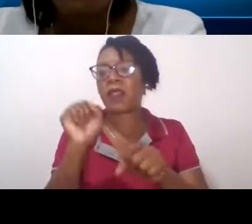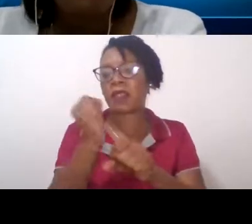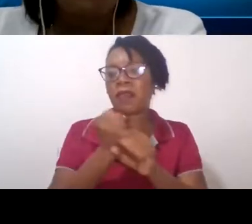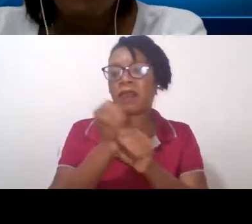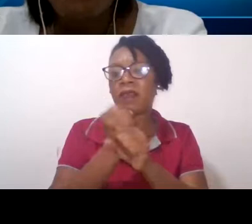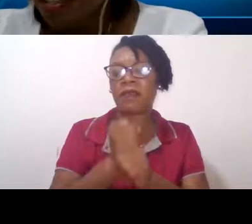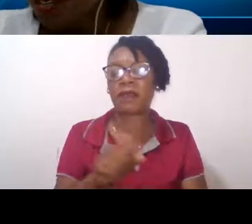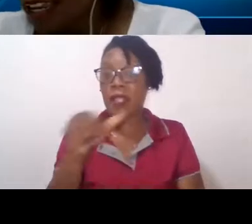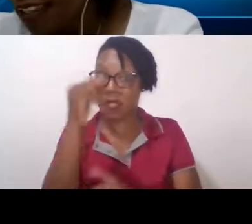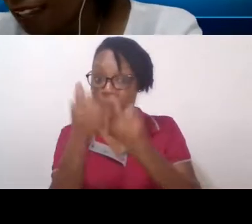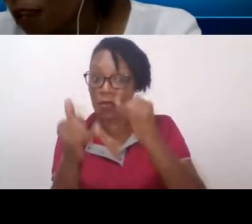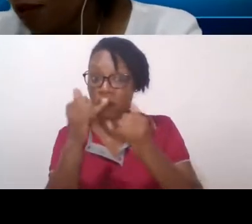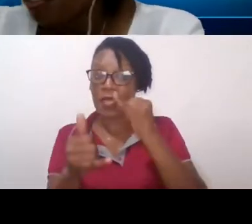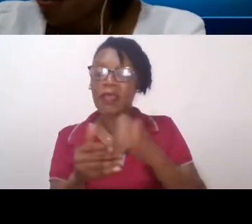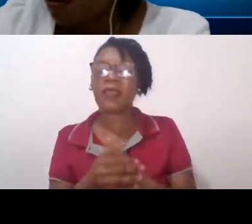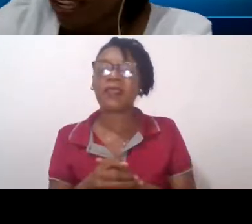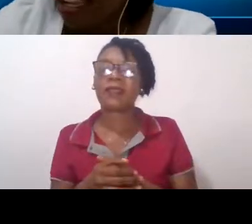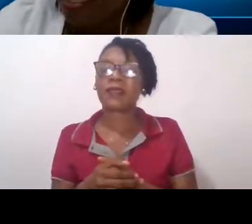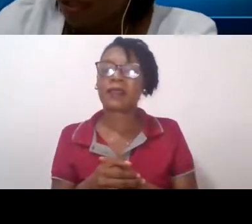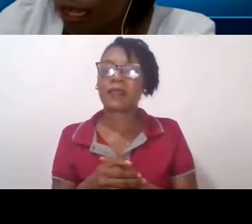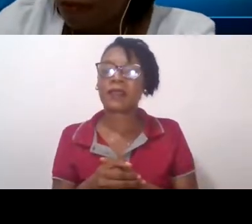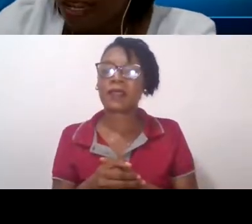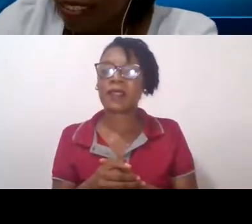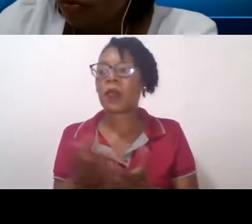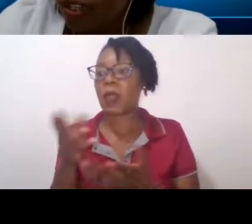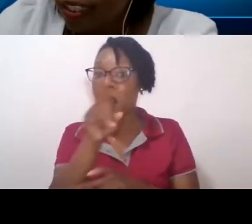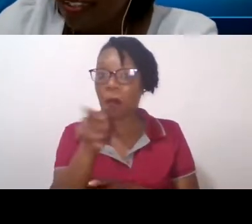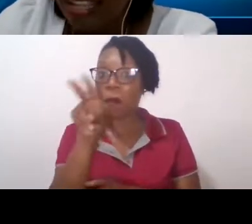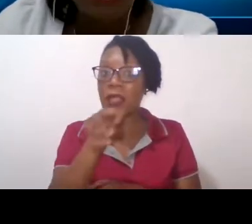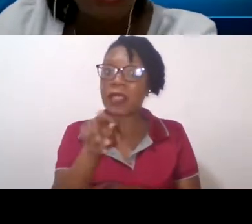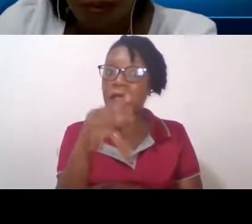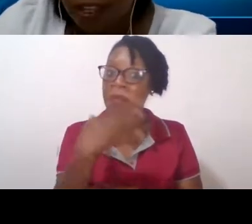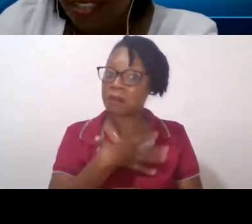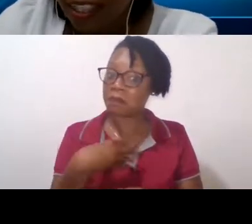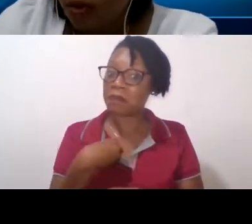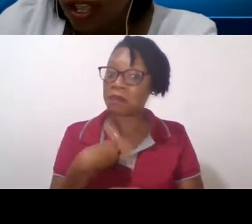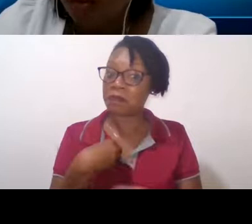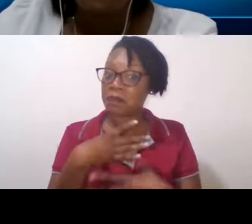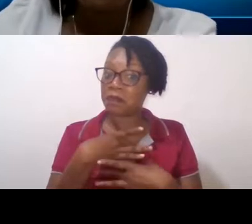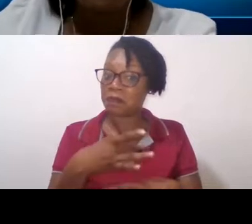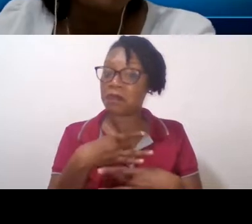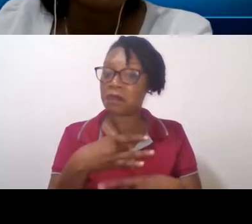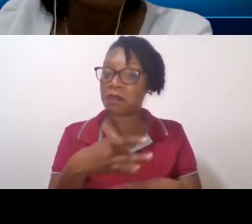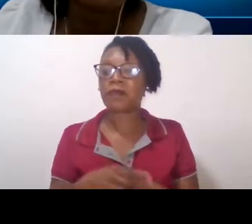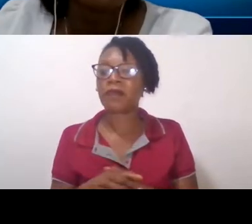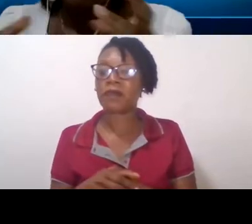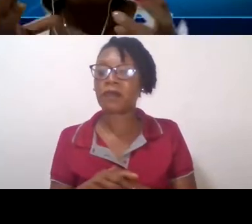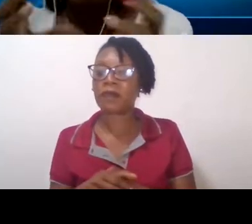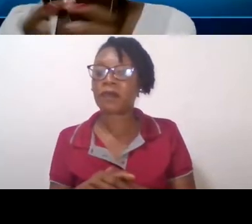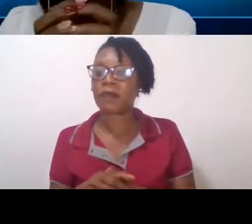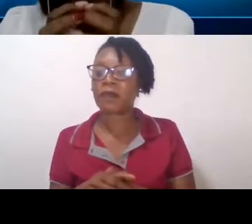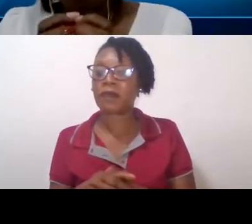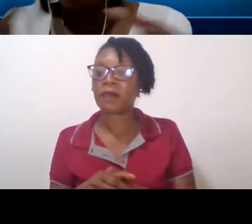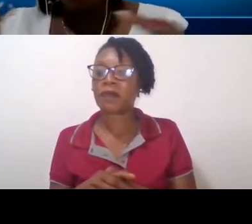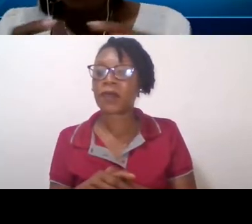Y la última recomendación que les traigo es de una colega que también me parece muy interesante y creo que es adecuado, que es